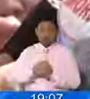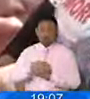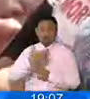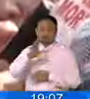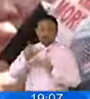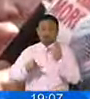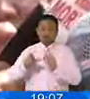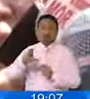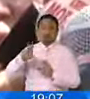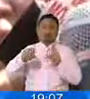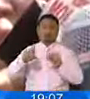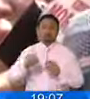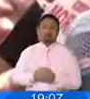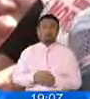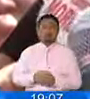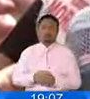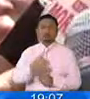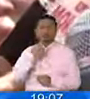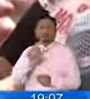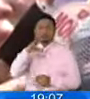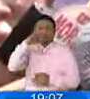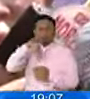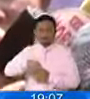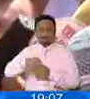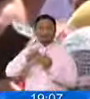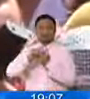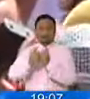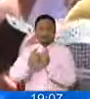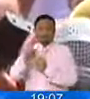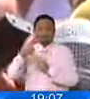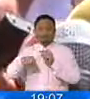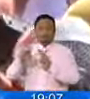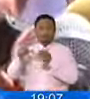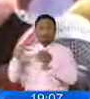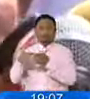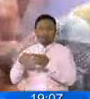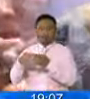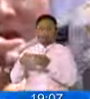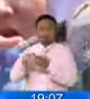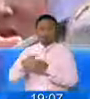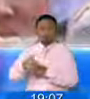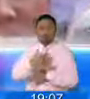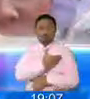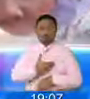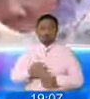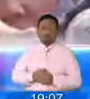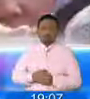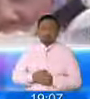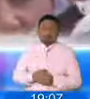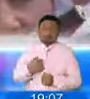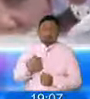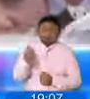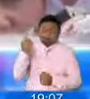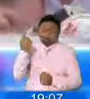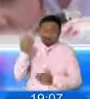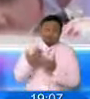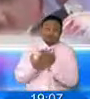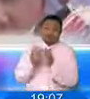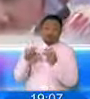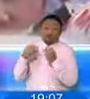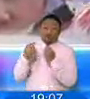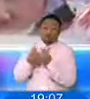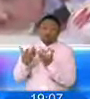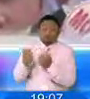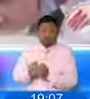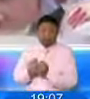que hay que hacer cambios al interior de las comisiones y entre las principales comisiones han nombrado la que usted preside. No me sorprendería que esta nueva mayoría